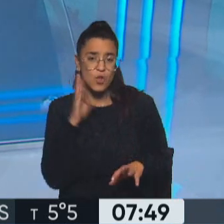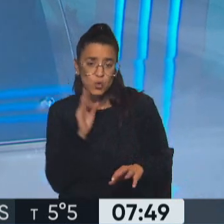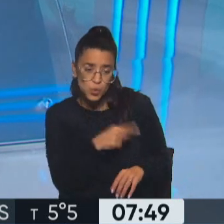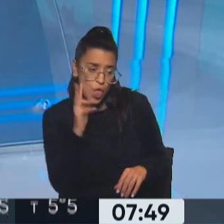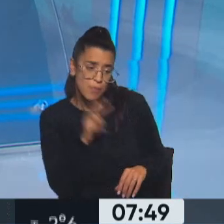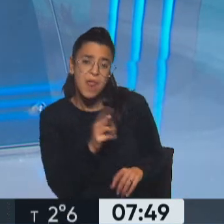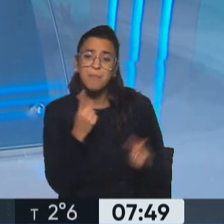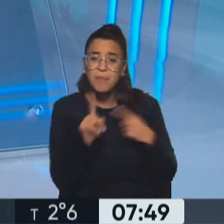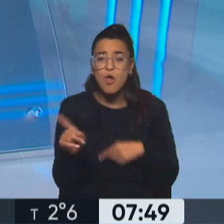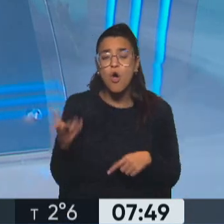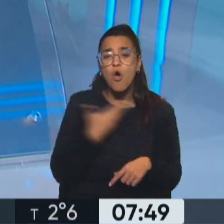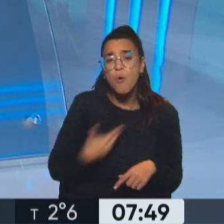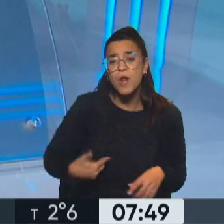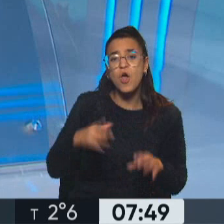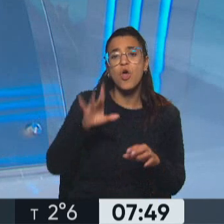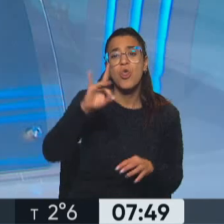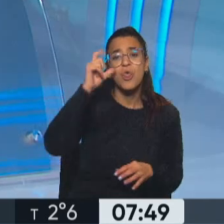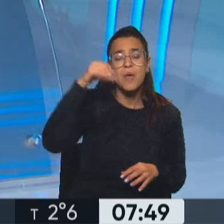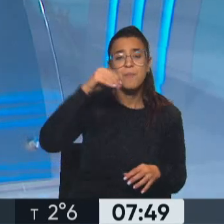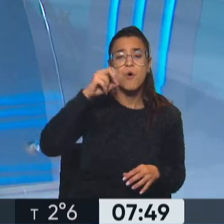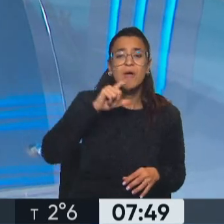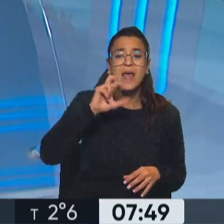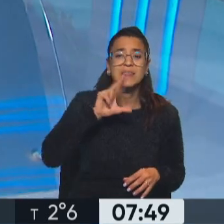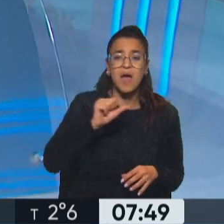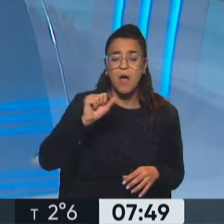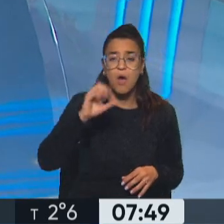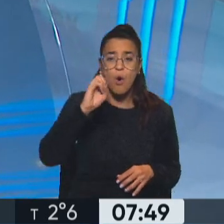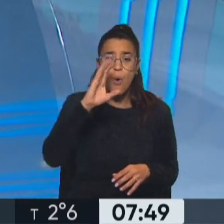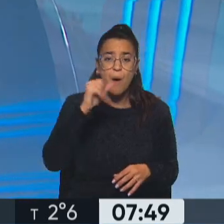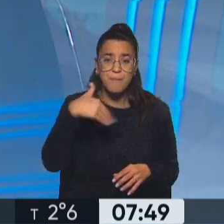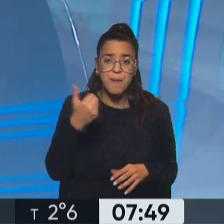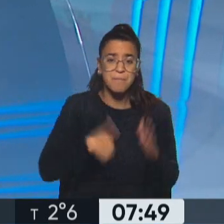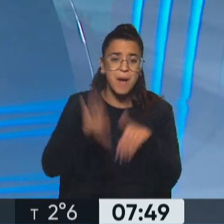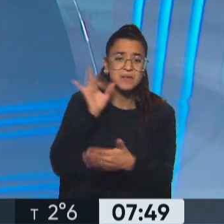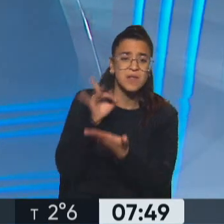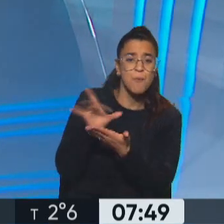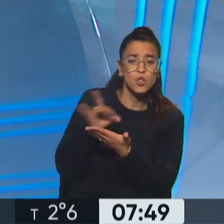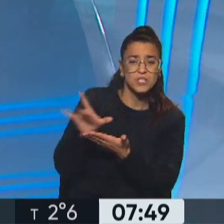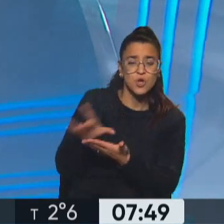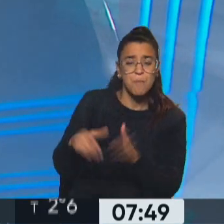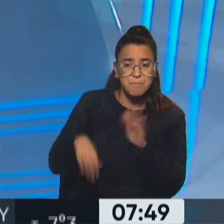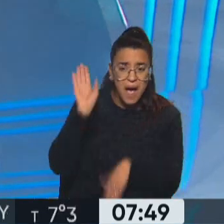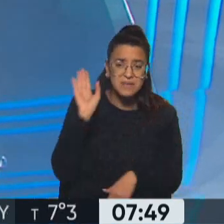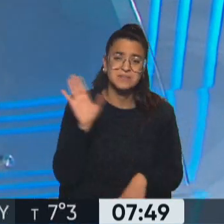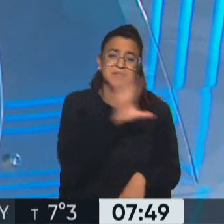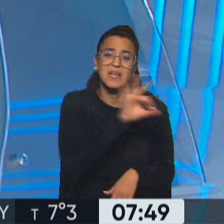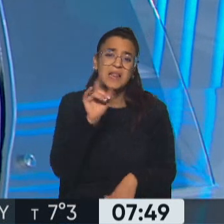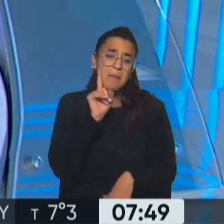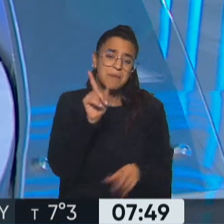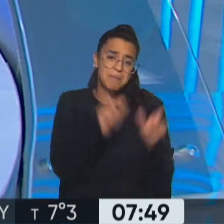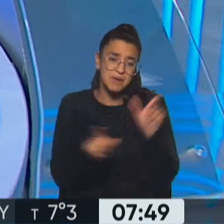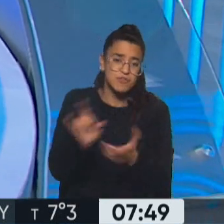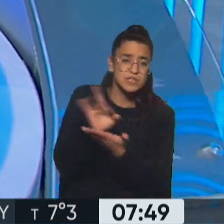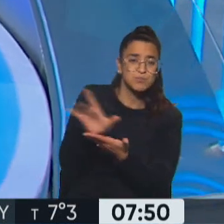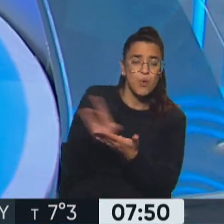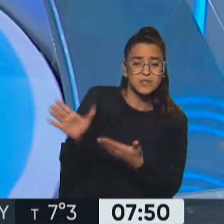embargo, el gobierno demócrata de Obama fue quien más deportaciones generó en Estados Unidos. Más de 500.000 de personas fueron